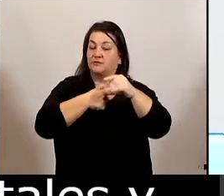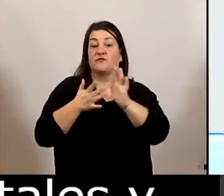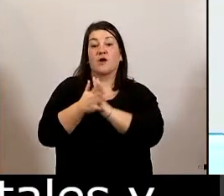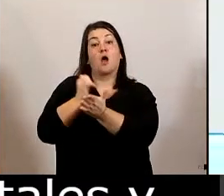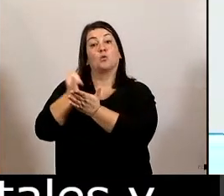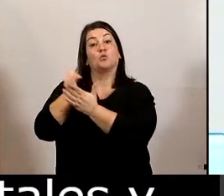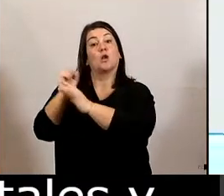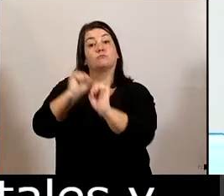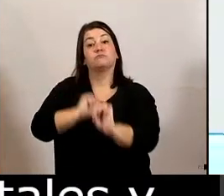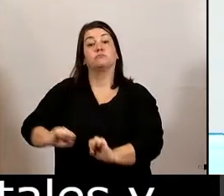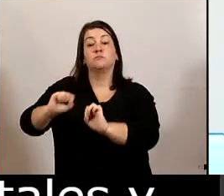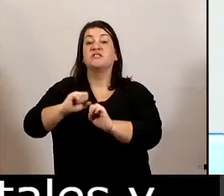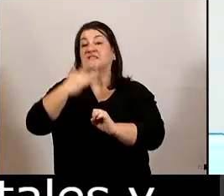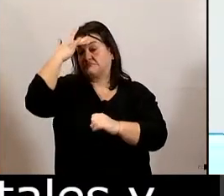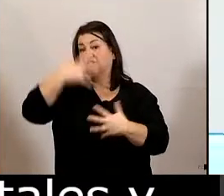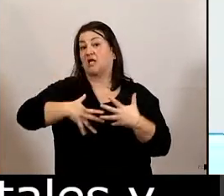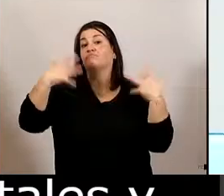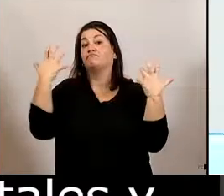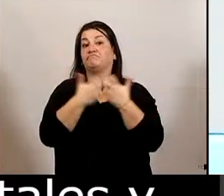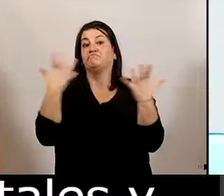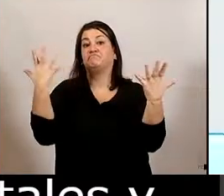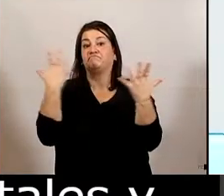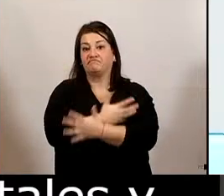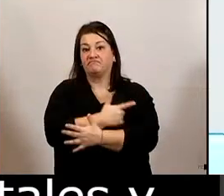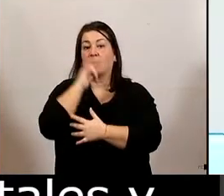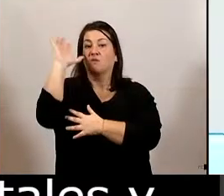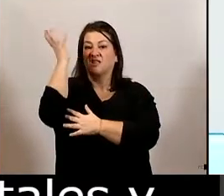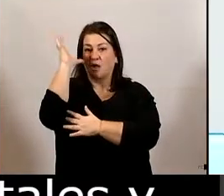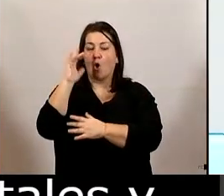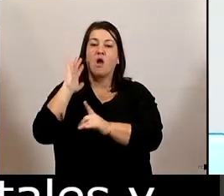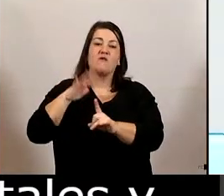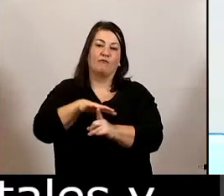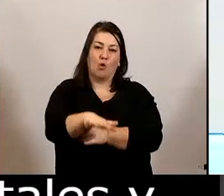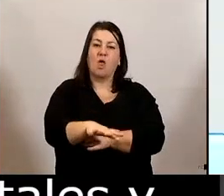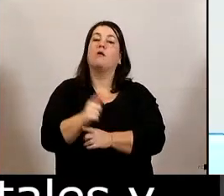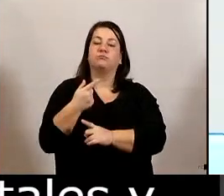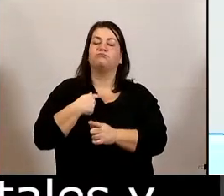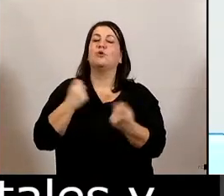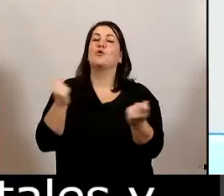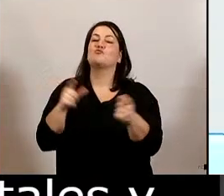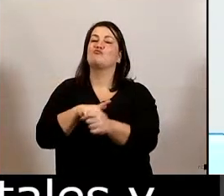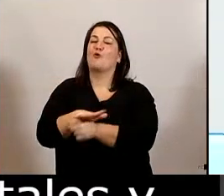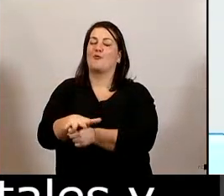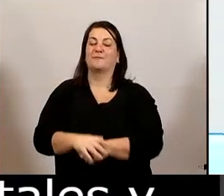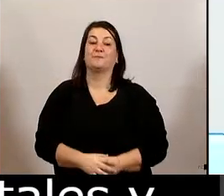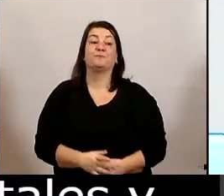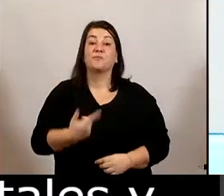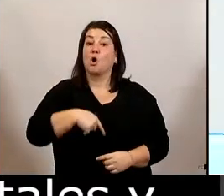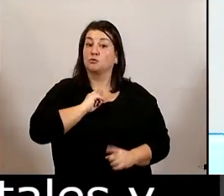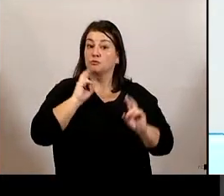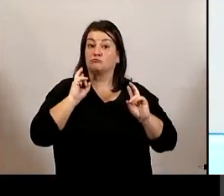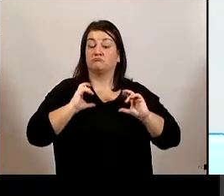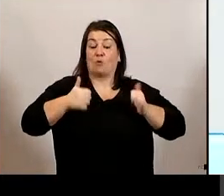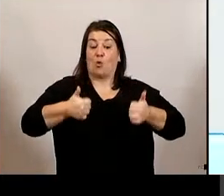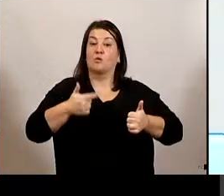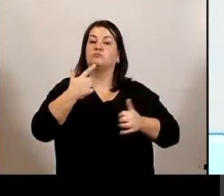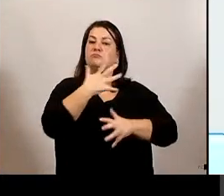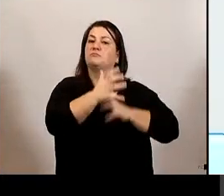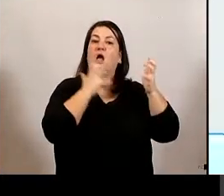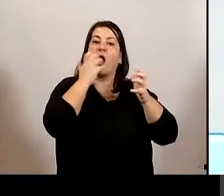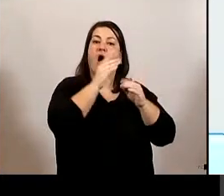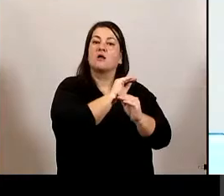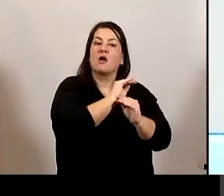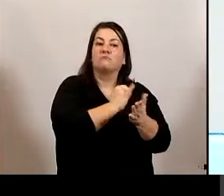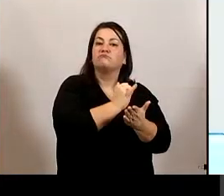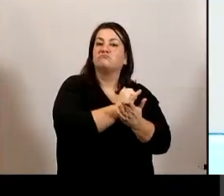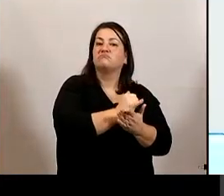frente a posibles siniestros climatológicos. Con esta iniciativa contribuimos a mantener las explotaciones agrarias